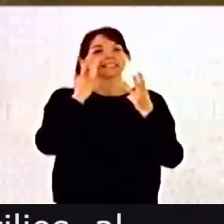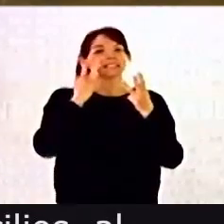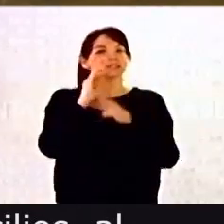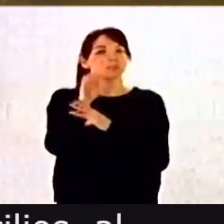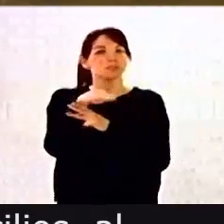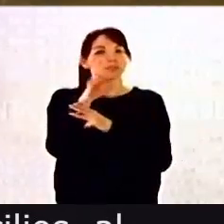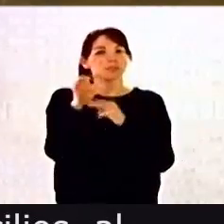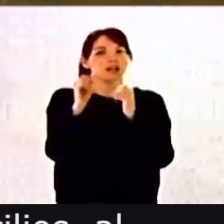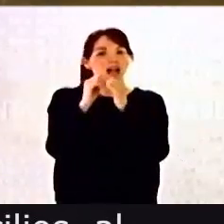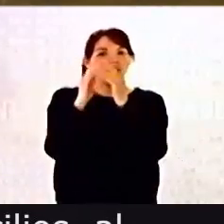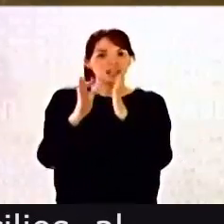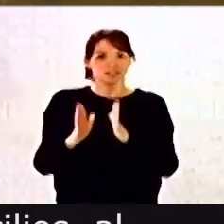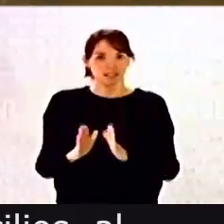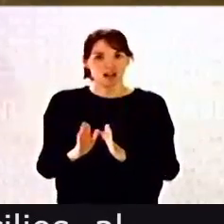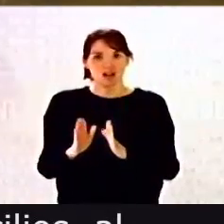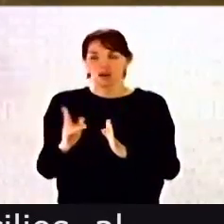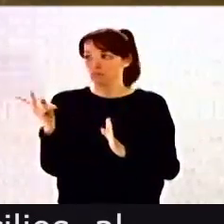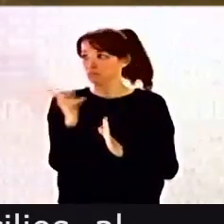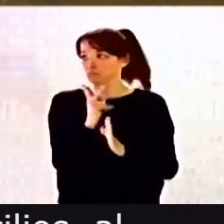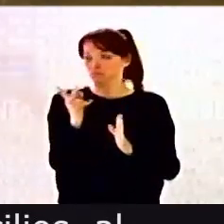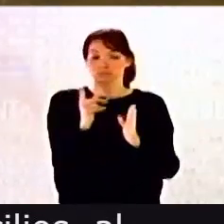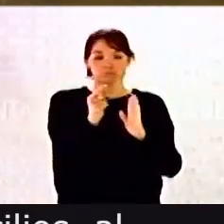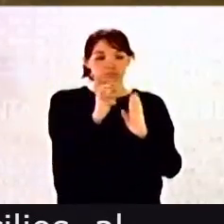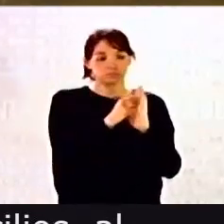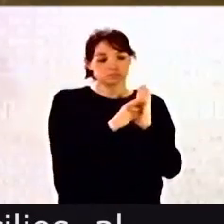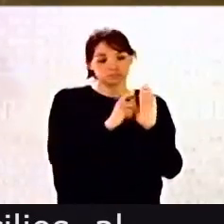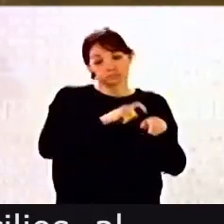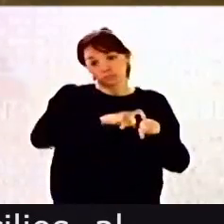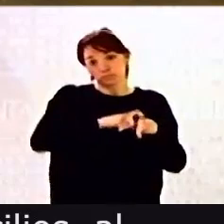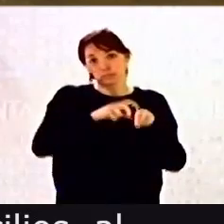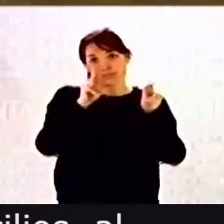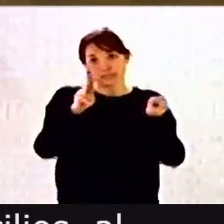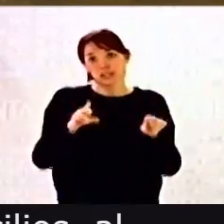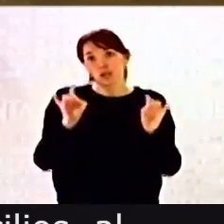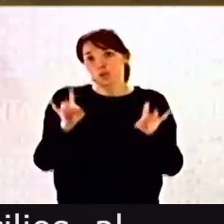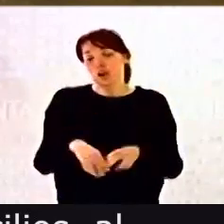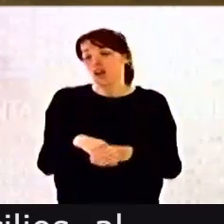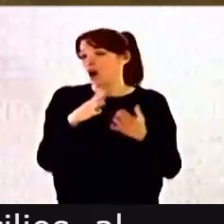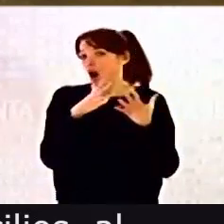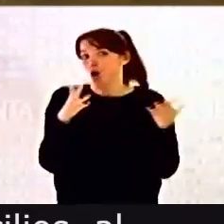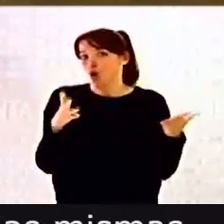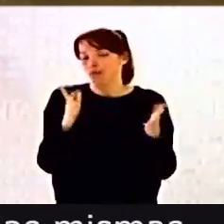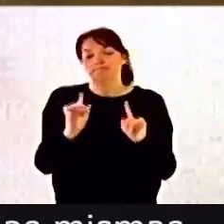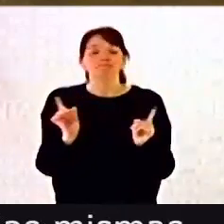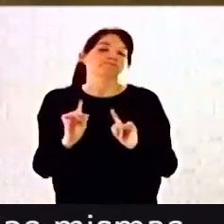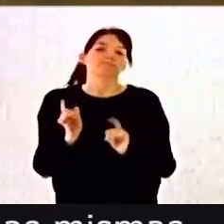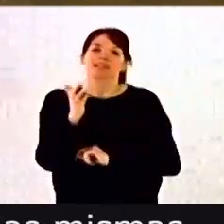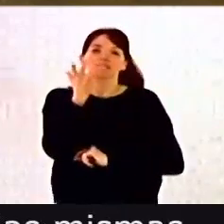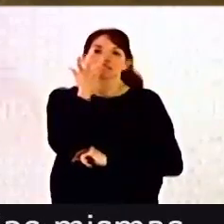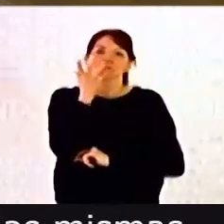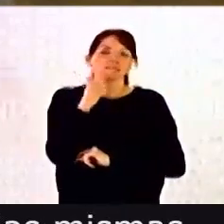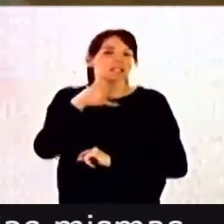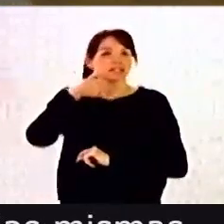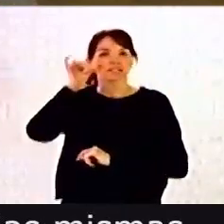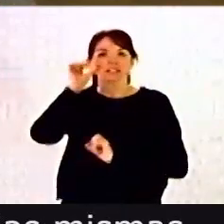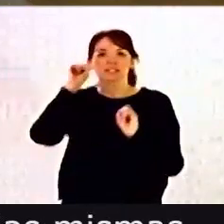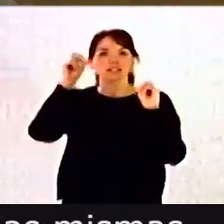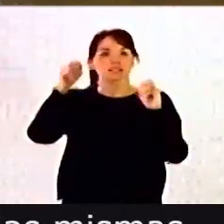domicilio para que estuviese en las mismas condiciones en las que está la residencia y en este momento preferimos no correr ese